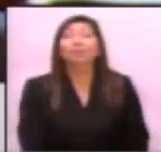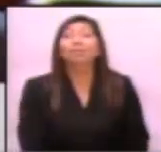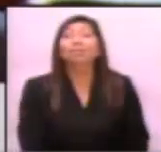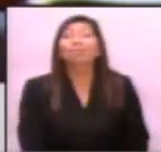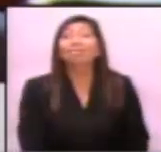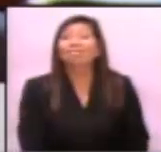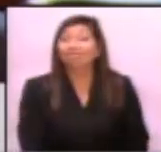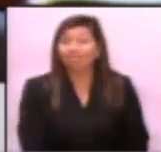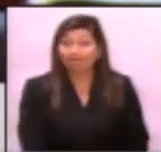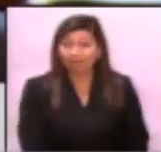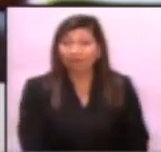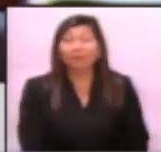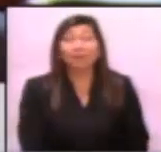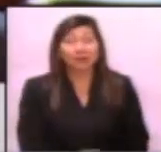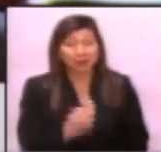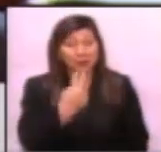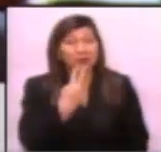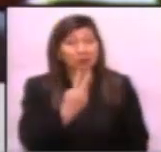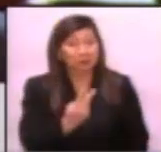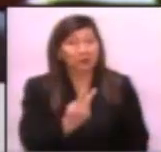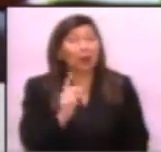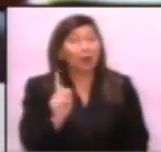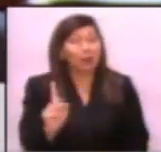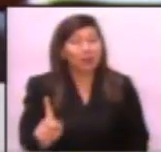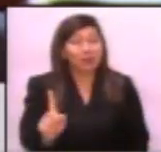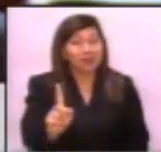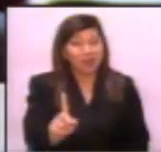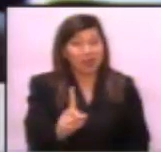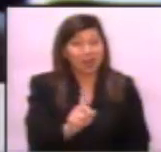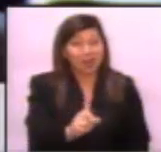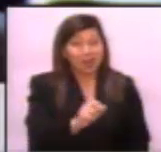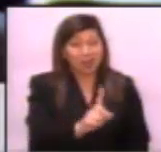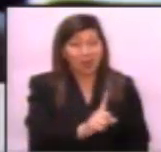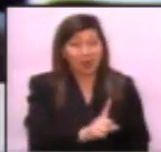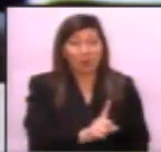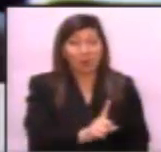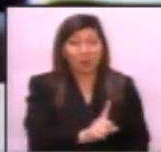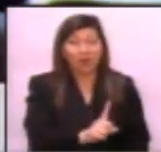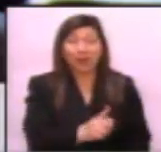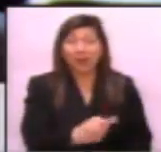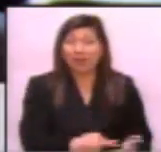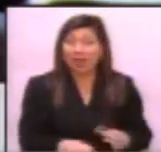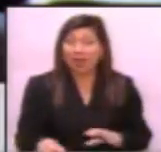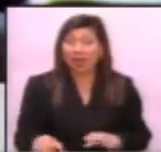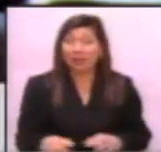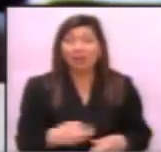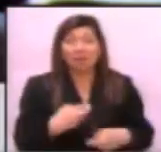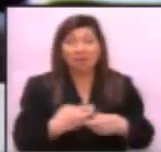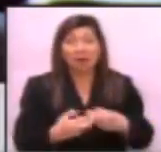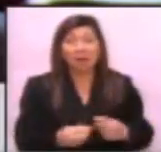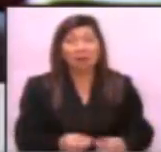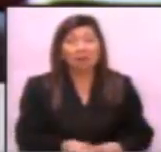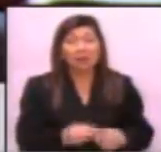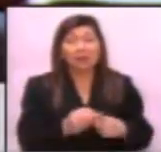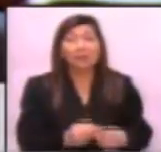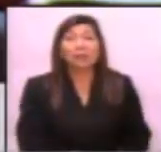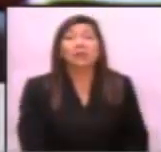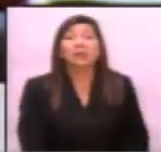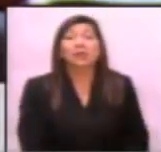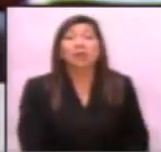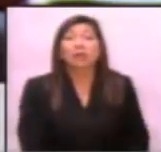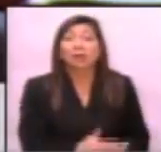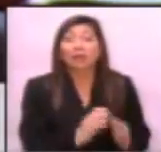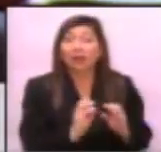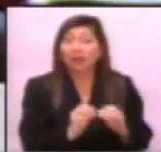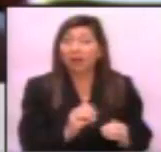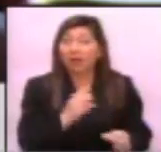Y eso obviamente se nota en cada uno de los pasos que los promotores principales de la vacancia